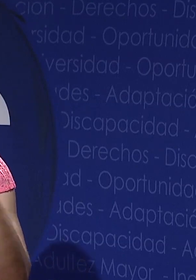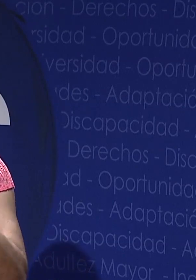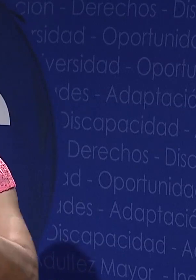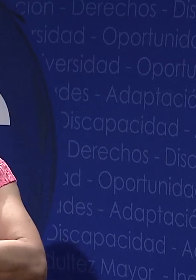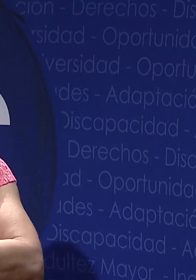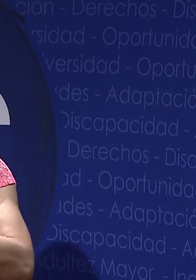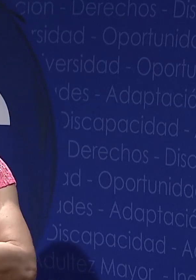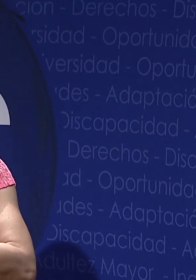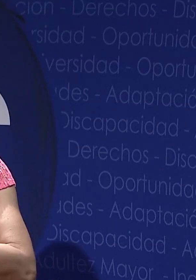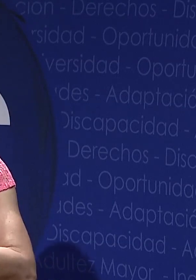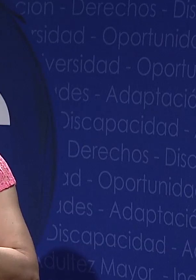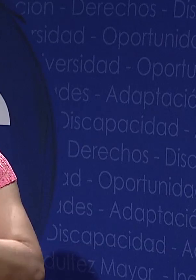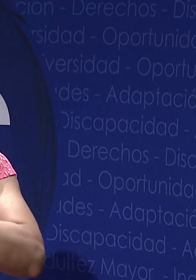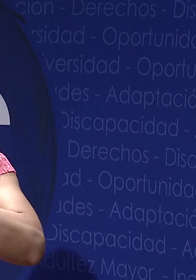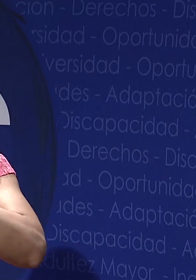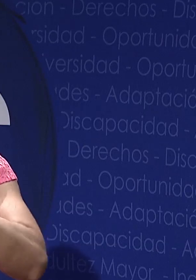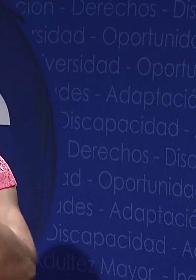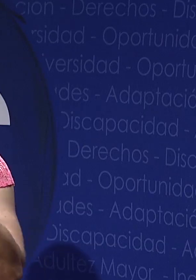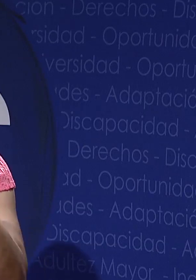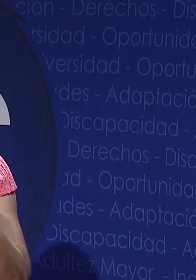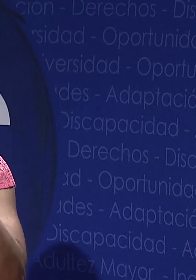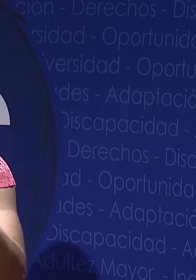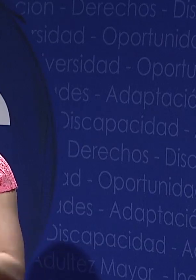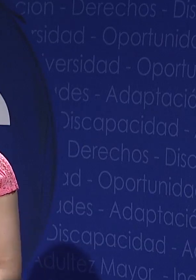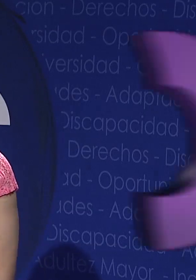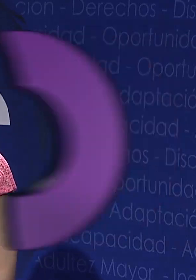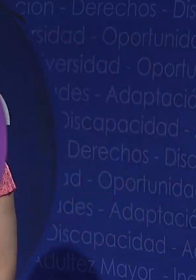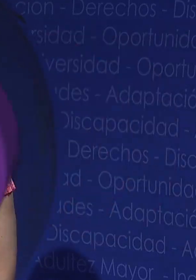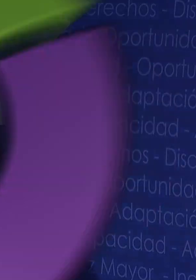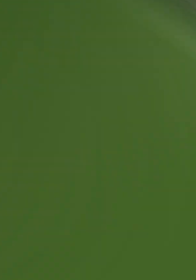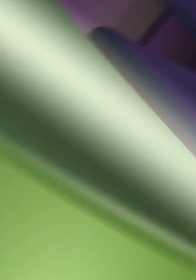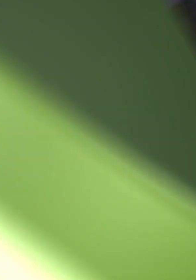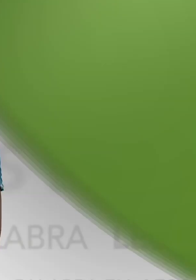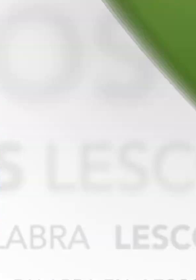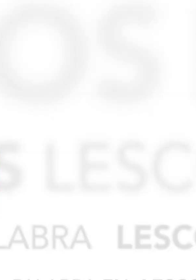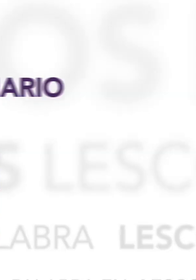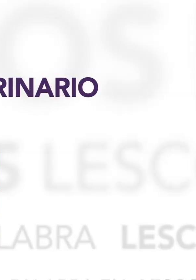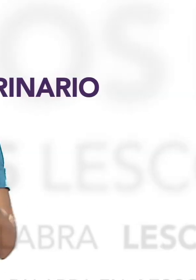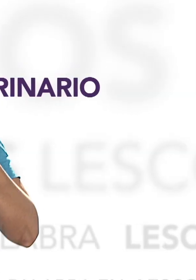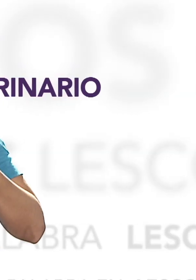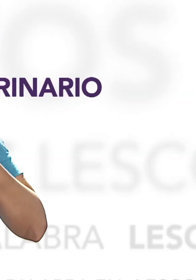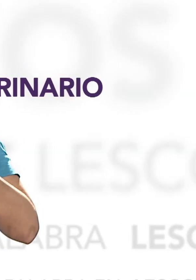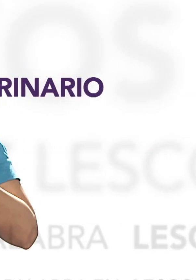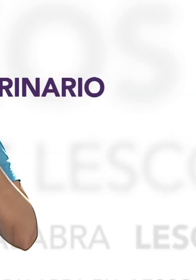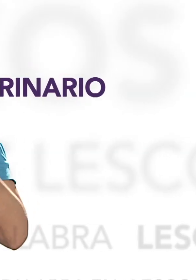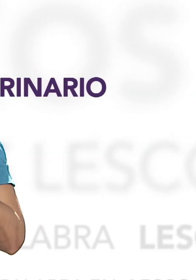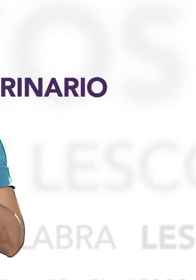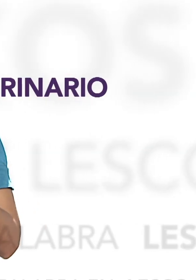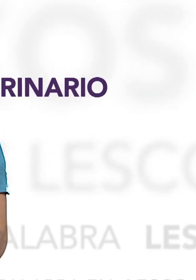la atención a la palabra en disco pronto estaremos de vuelta veterinario